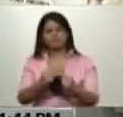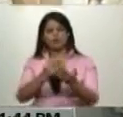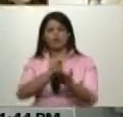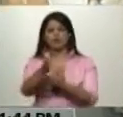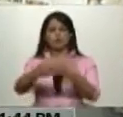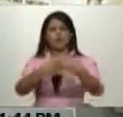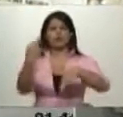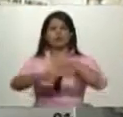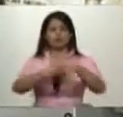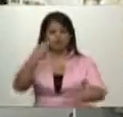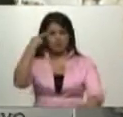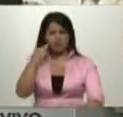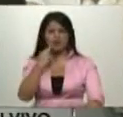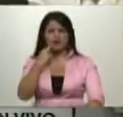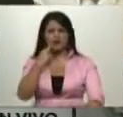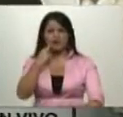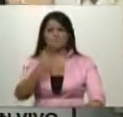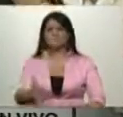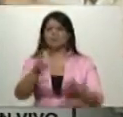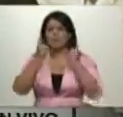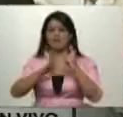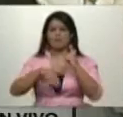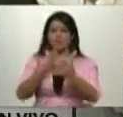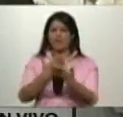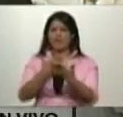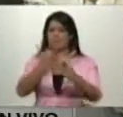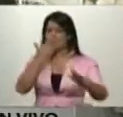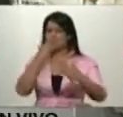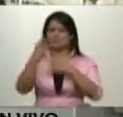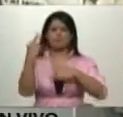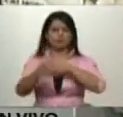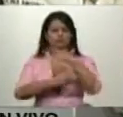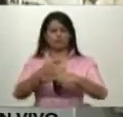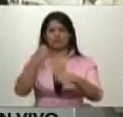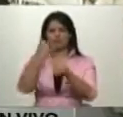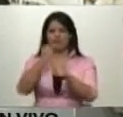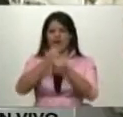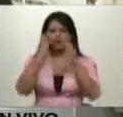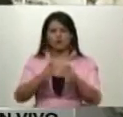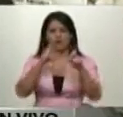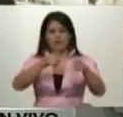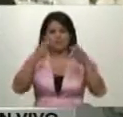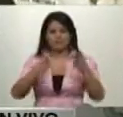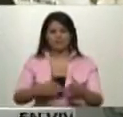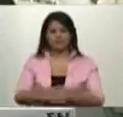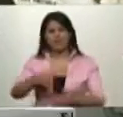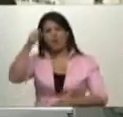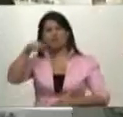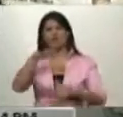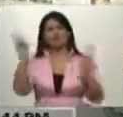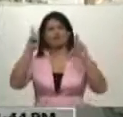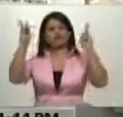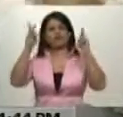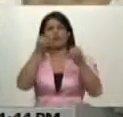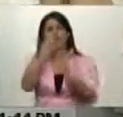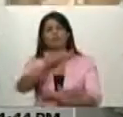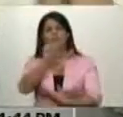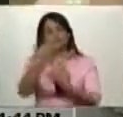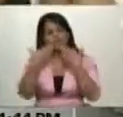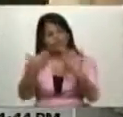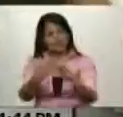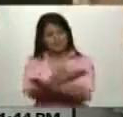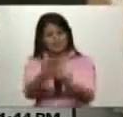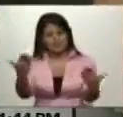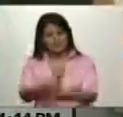se eternice con esta juventud trabajadora, con esta juventud campesina. Victoria popular, pues muchas gracias. Buenas tardes.